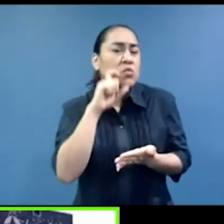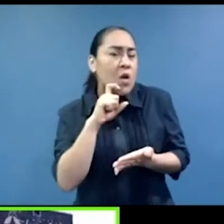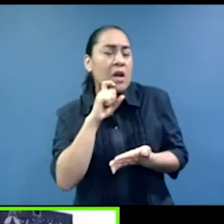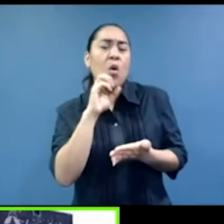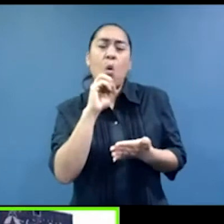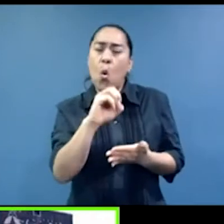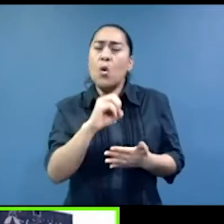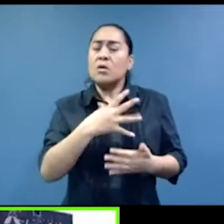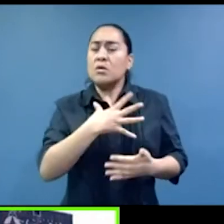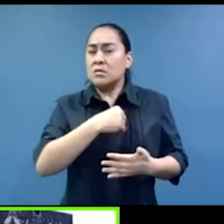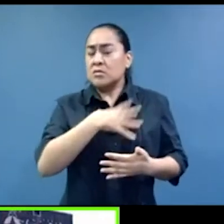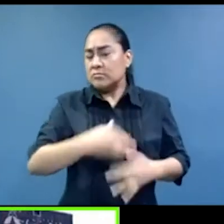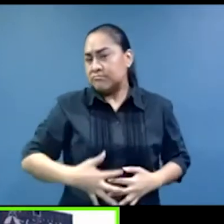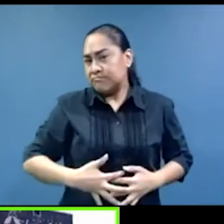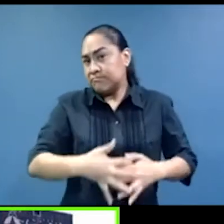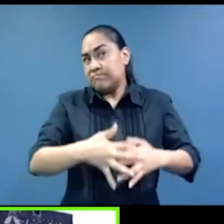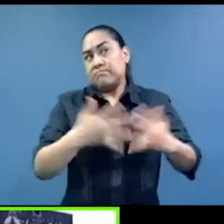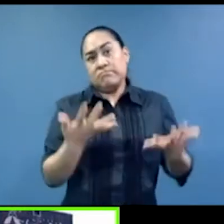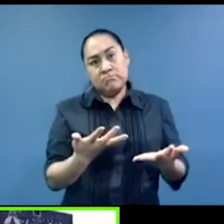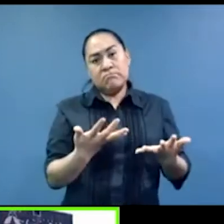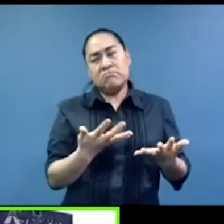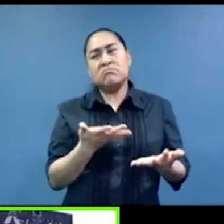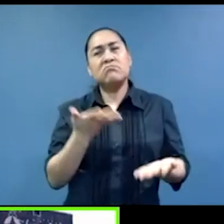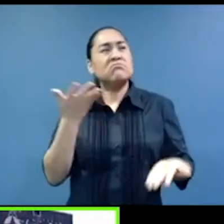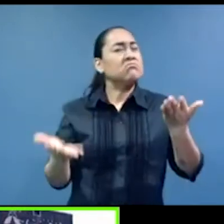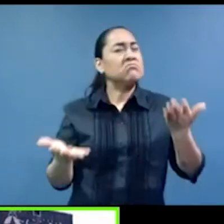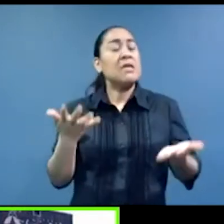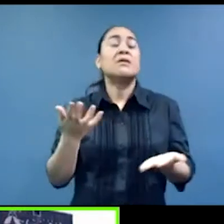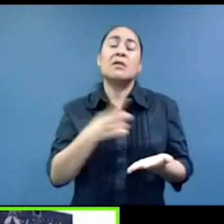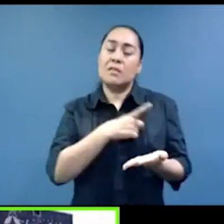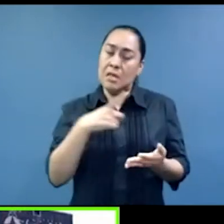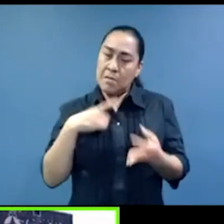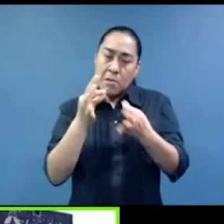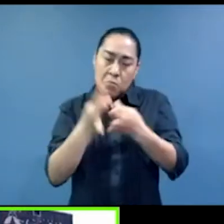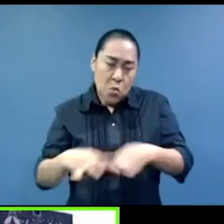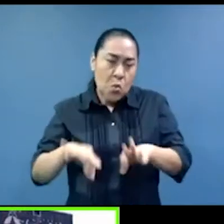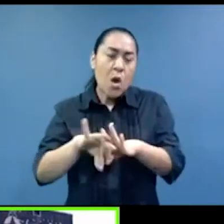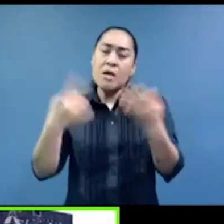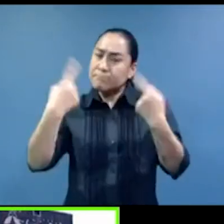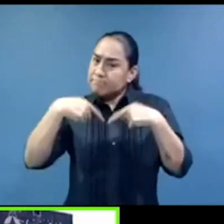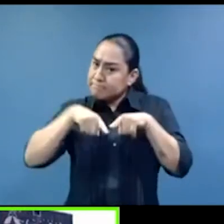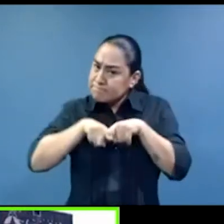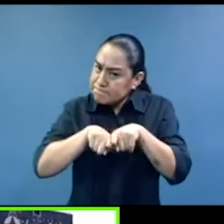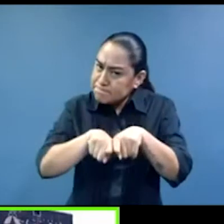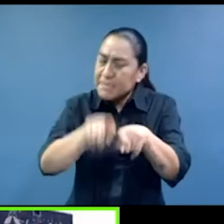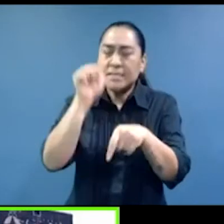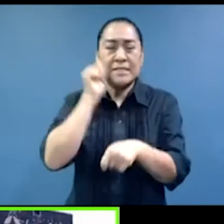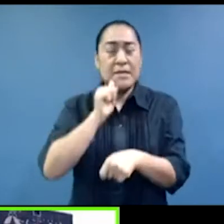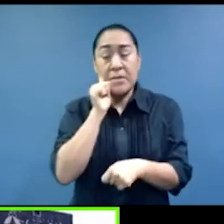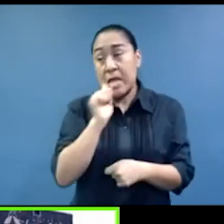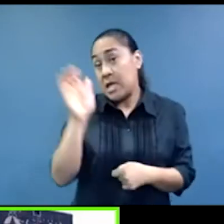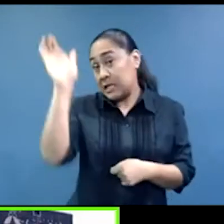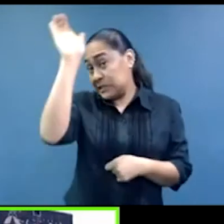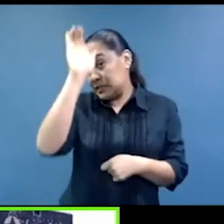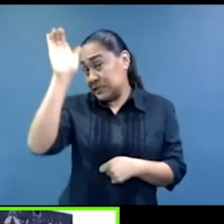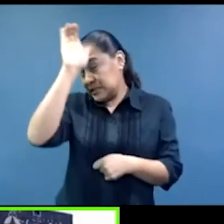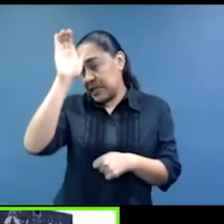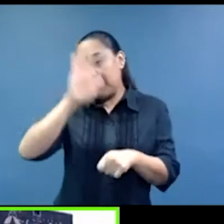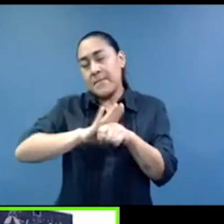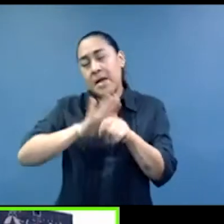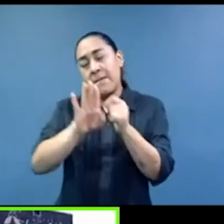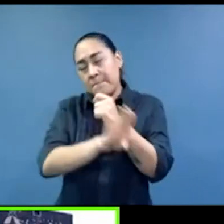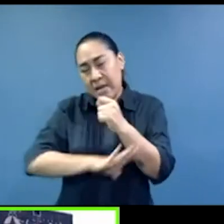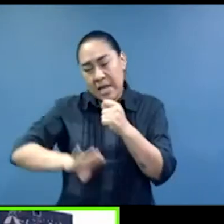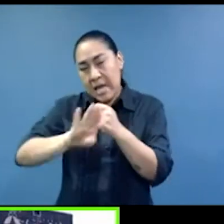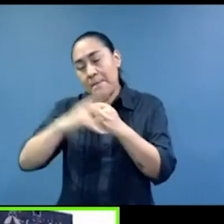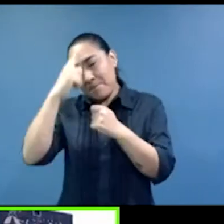Entonces, es bien importante que avancemos a la par, que no se detenga la ciencia básica en reproducción asistida